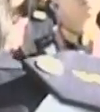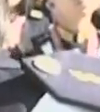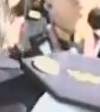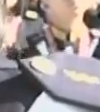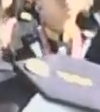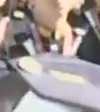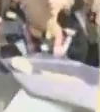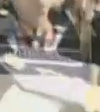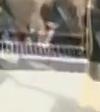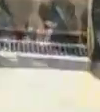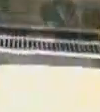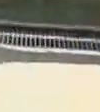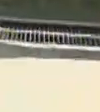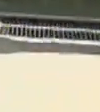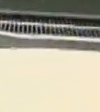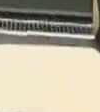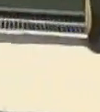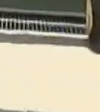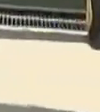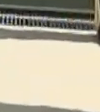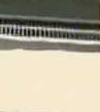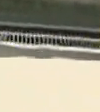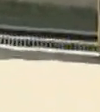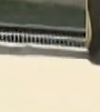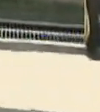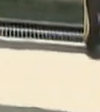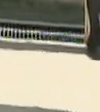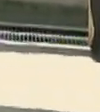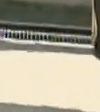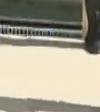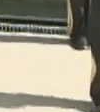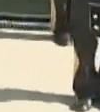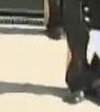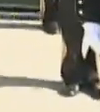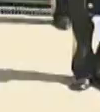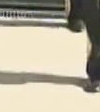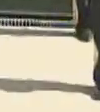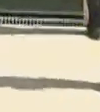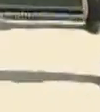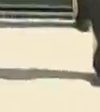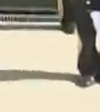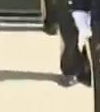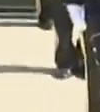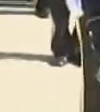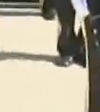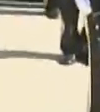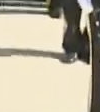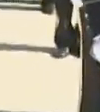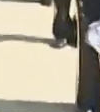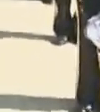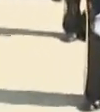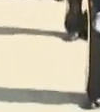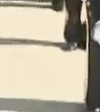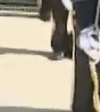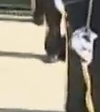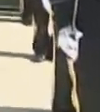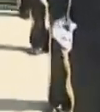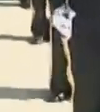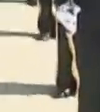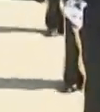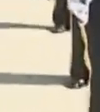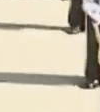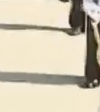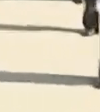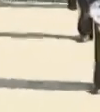instado a la Fuerza Armada Nacional Bolivariana a hacer un punto de cuenta y retomar los viernes de gobierno militar de calle a recorrer